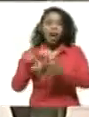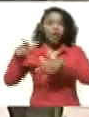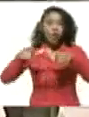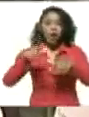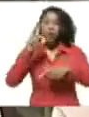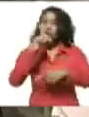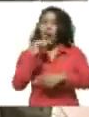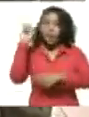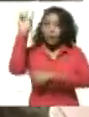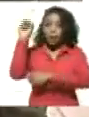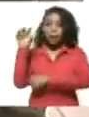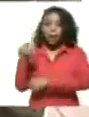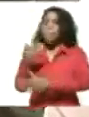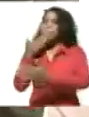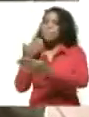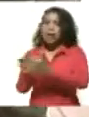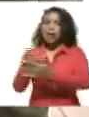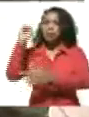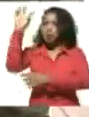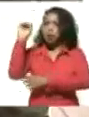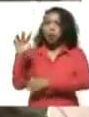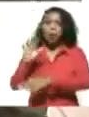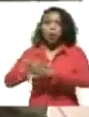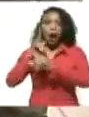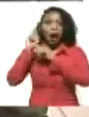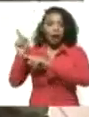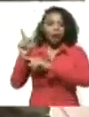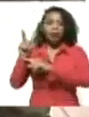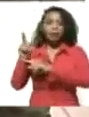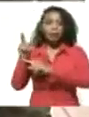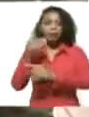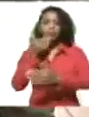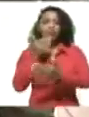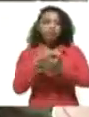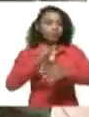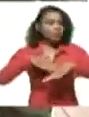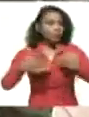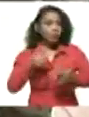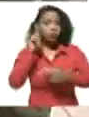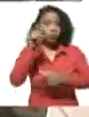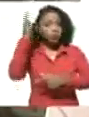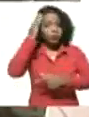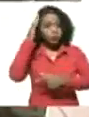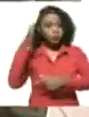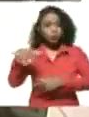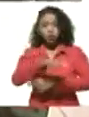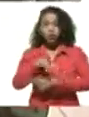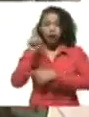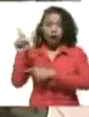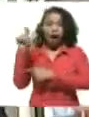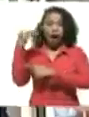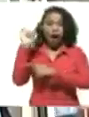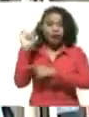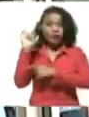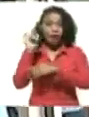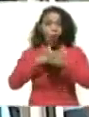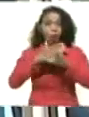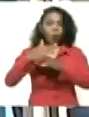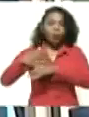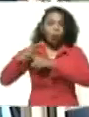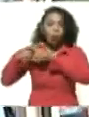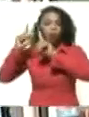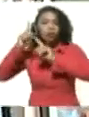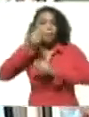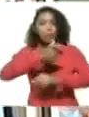tiene el semáforo reclame el semáforo porque el semáforo va a permitir que usted sepa que dónde está dónde está compartiendo con otras